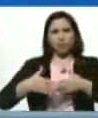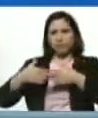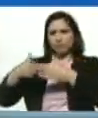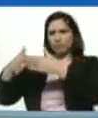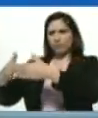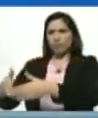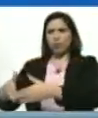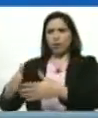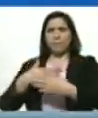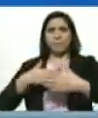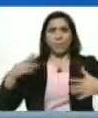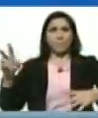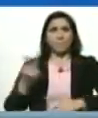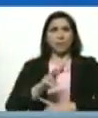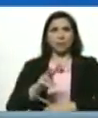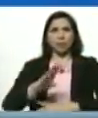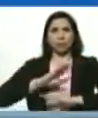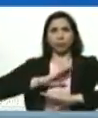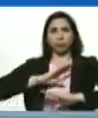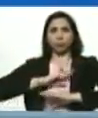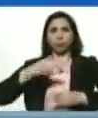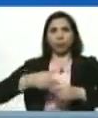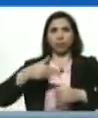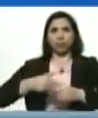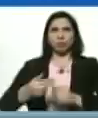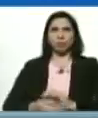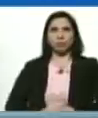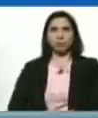garantizarle a venezuela su gasolina